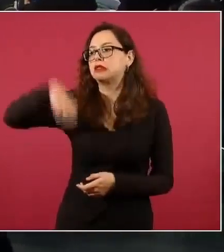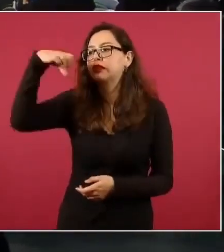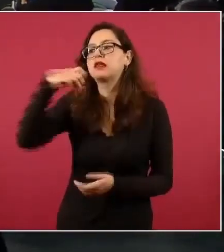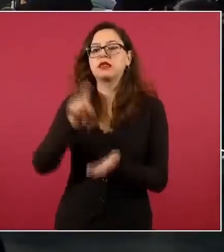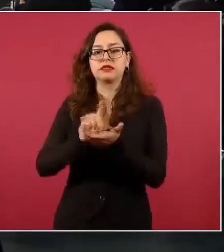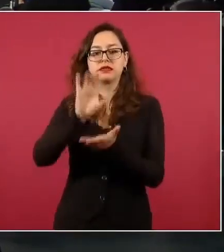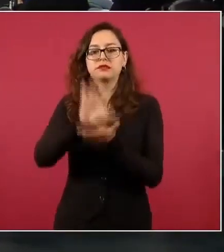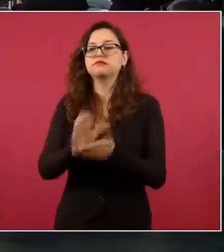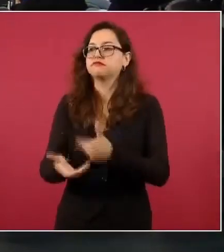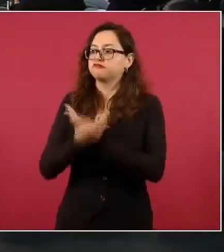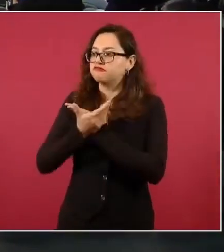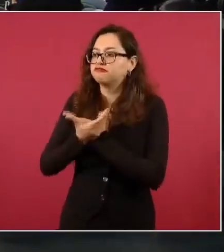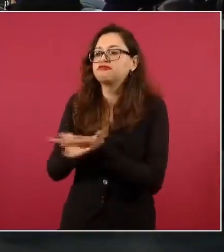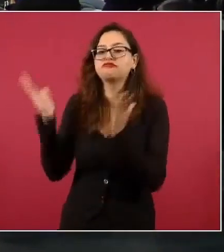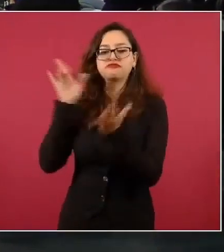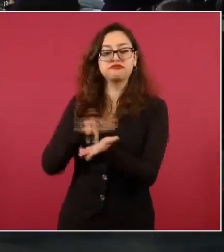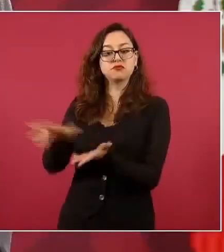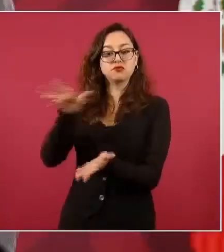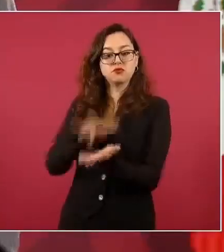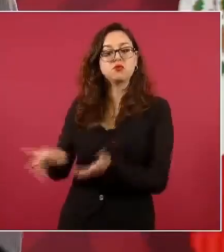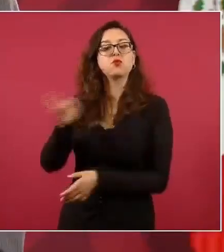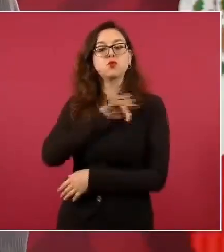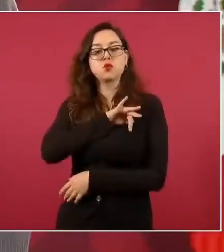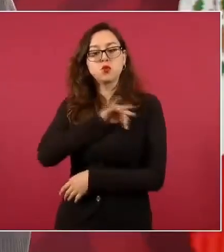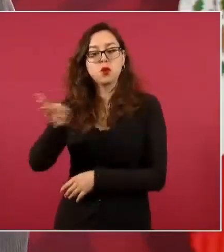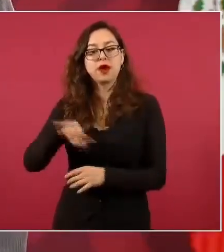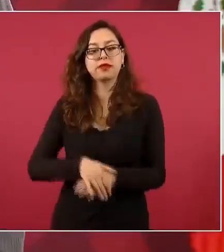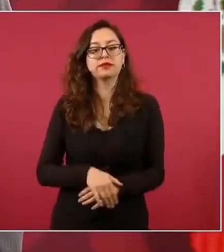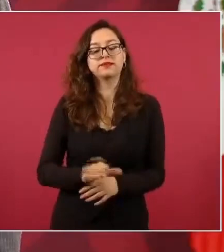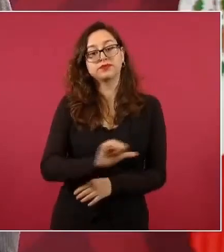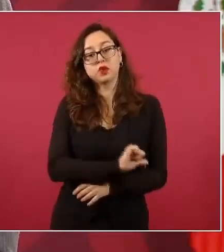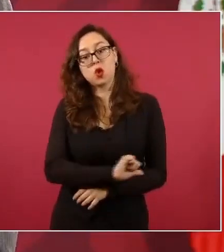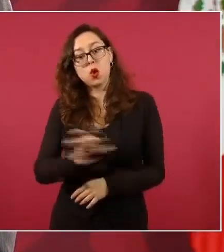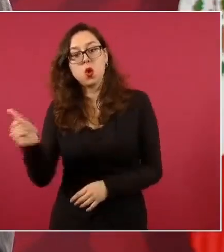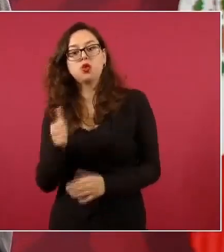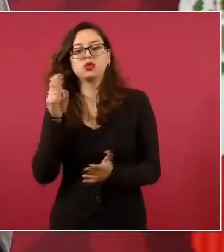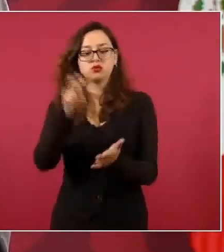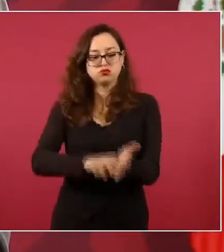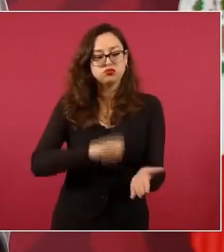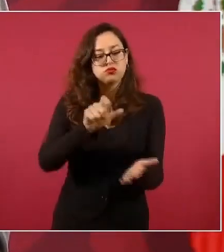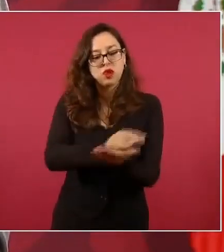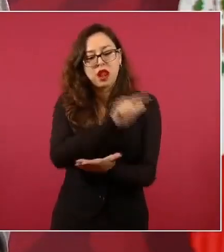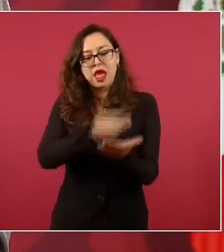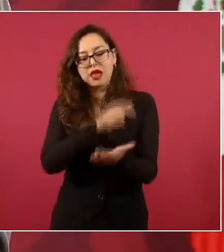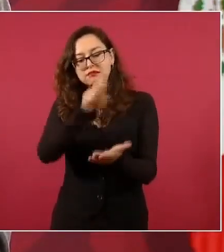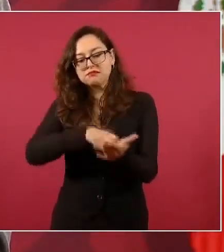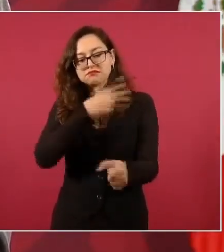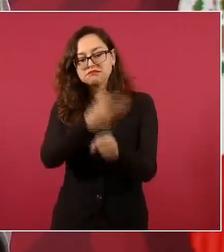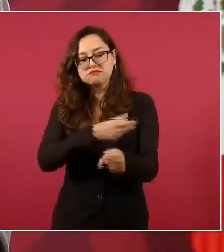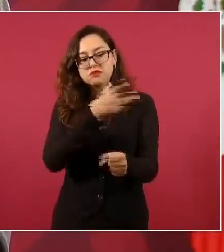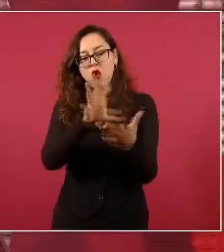que la pensión a los adultos mayores sea un derecho constitucional.